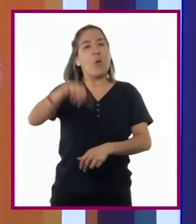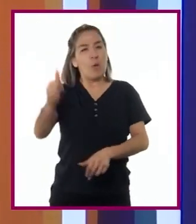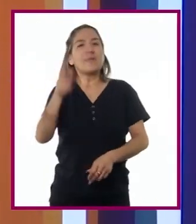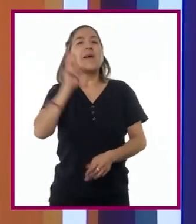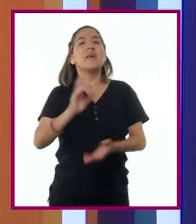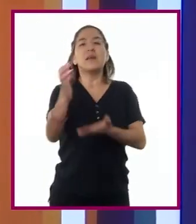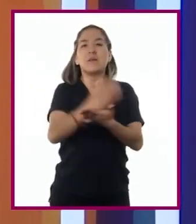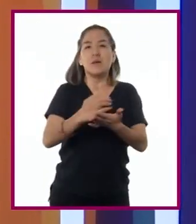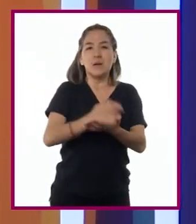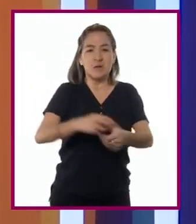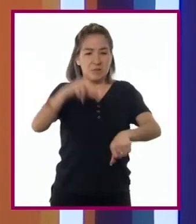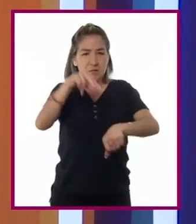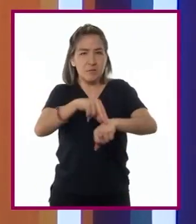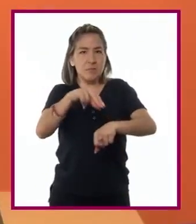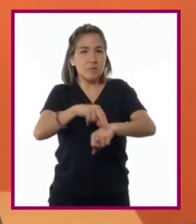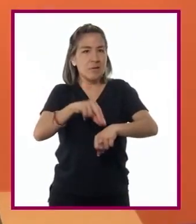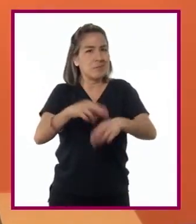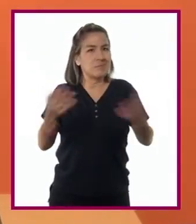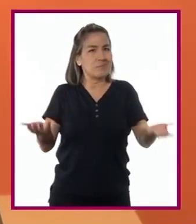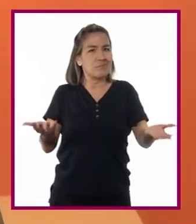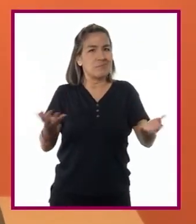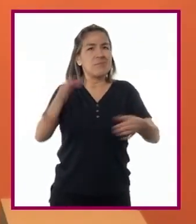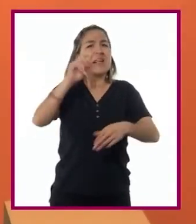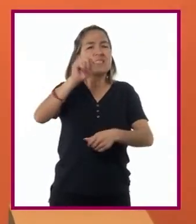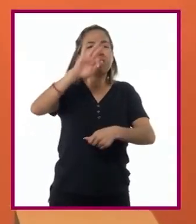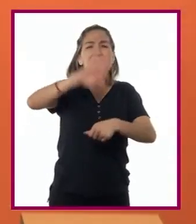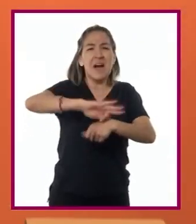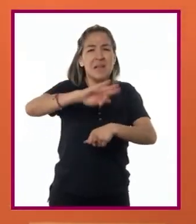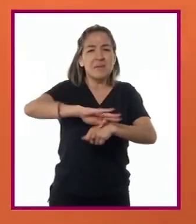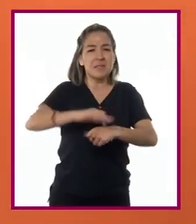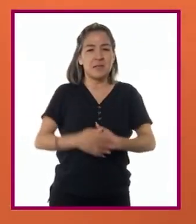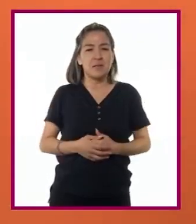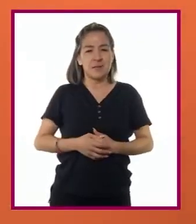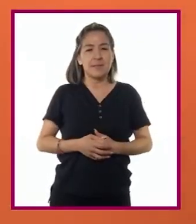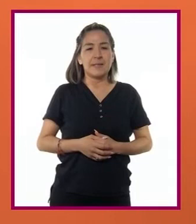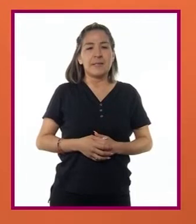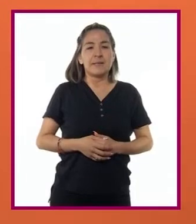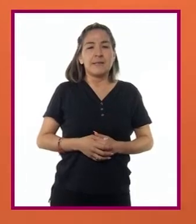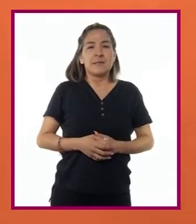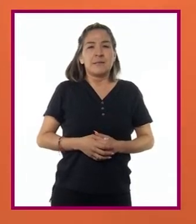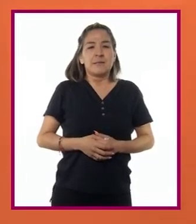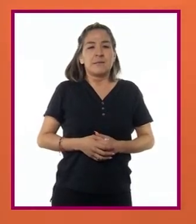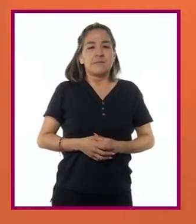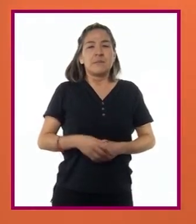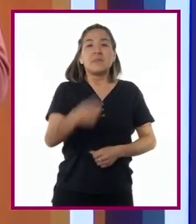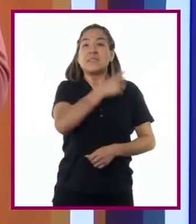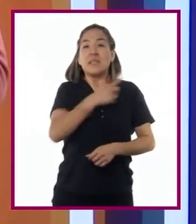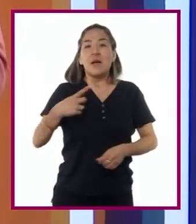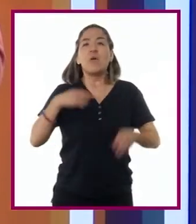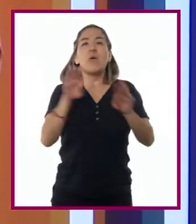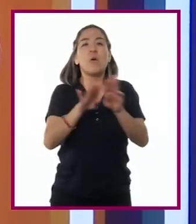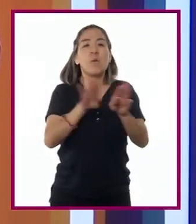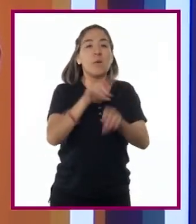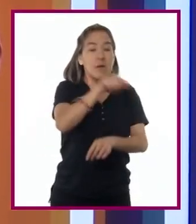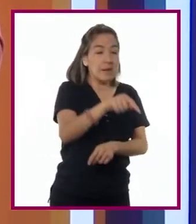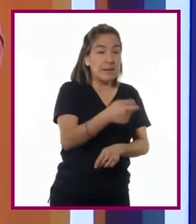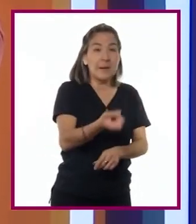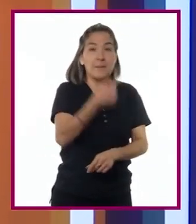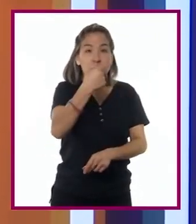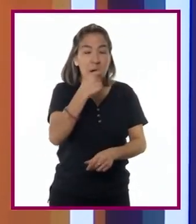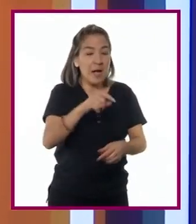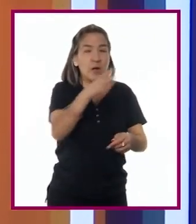tratamiento farmacológico. ¿Se refiere a la investigación mediante experimentos controlados?